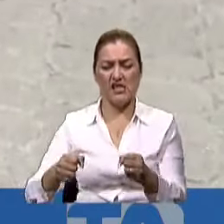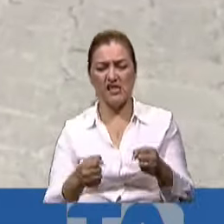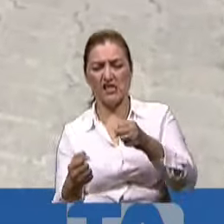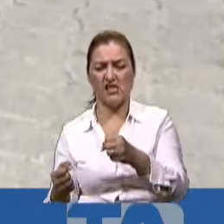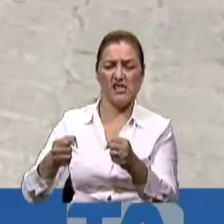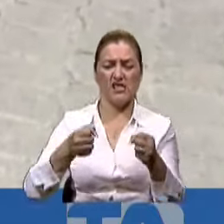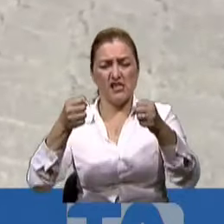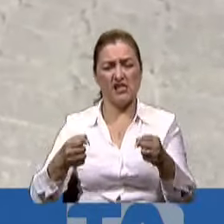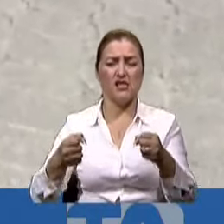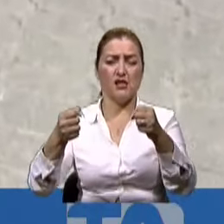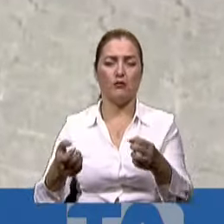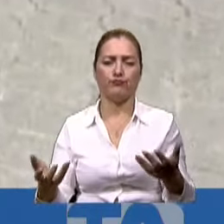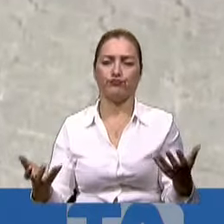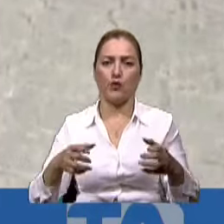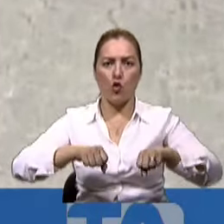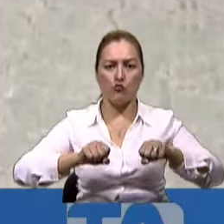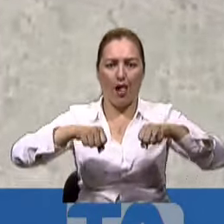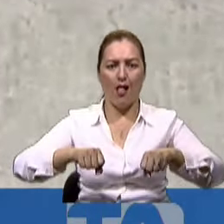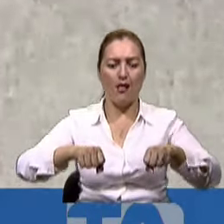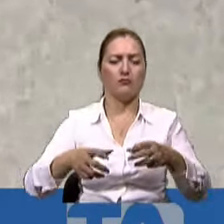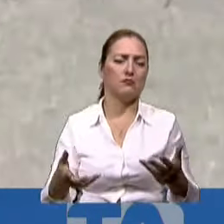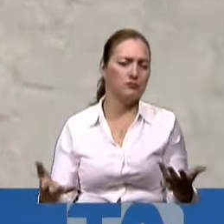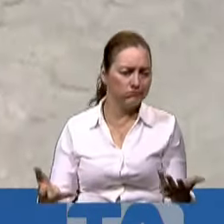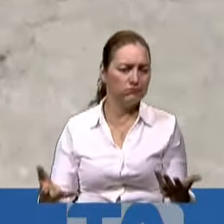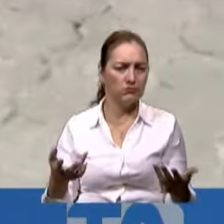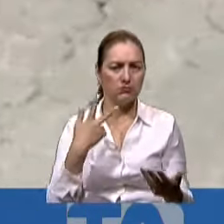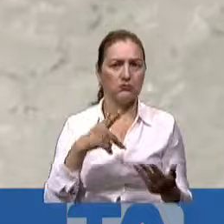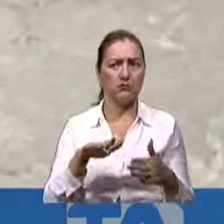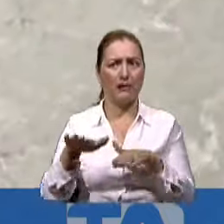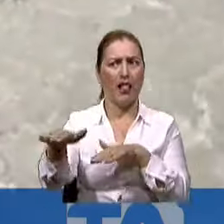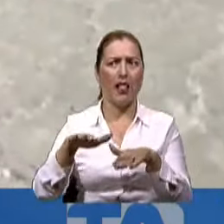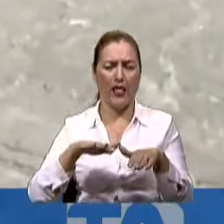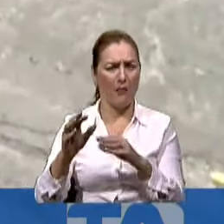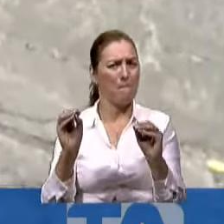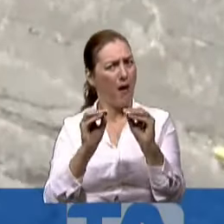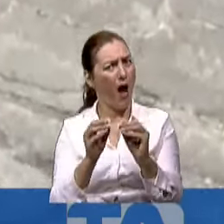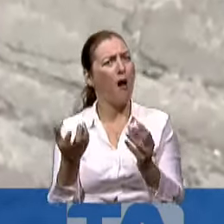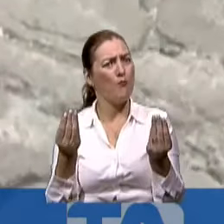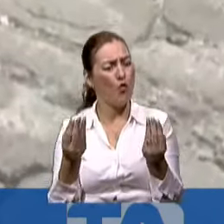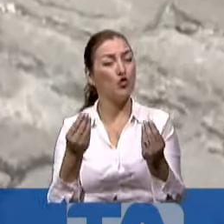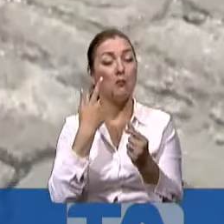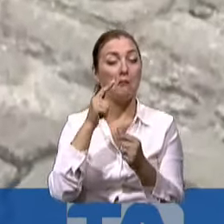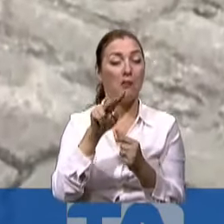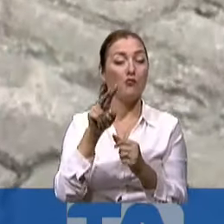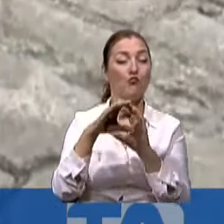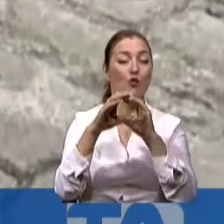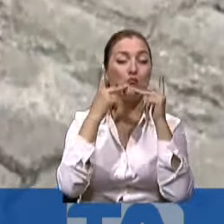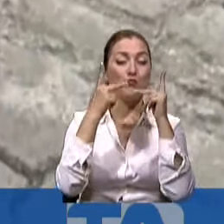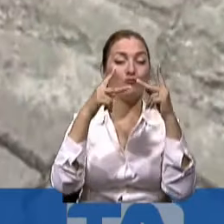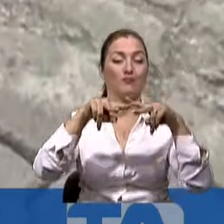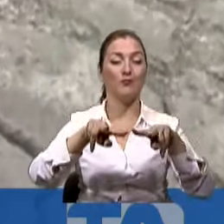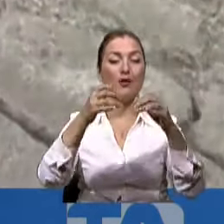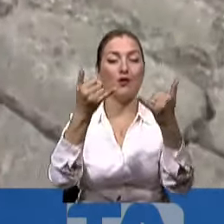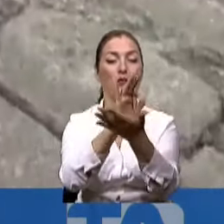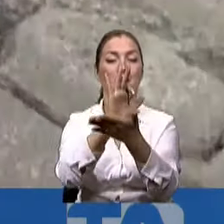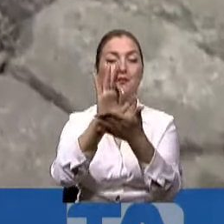este sector. Nosotros hemos podido observar que por esta vía transitan gran cantidad de vehículos, adicionalmente el transporte público. Estamos a